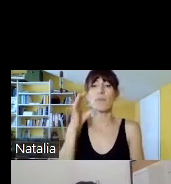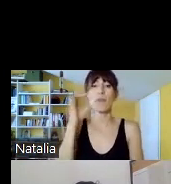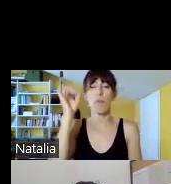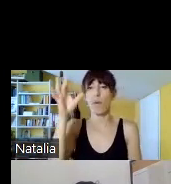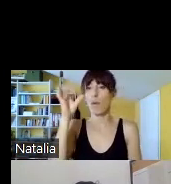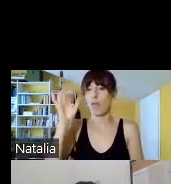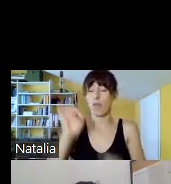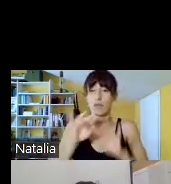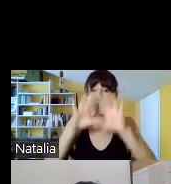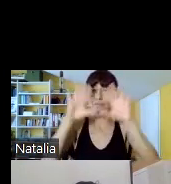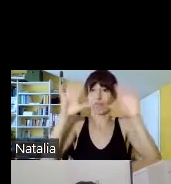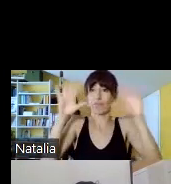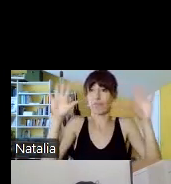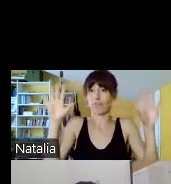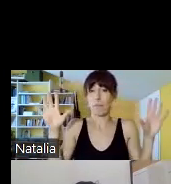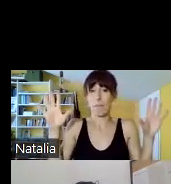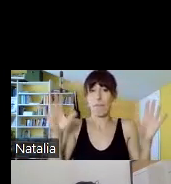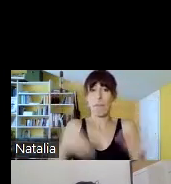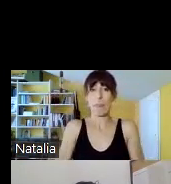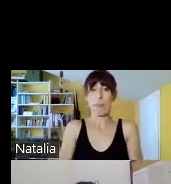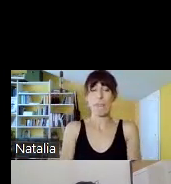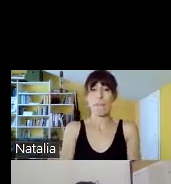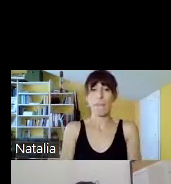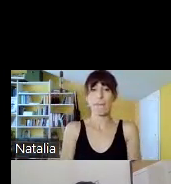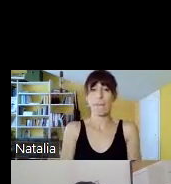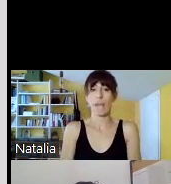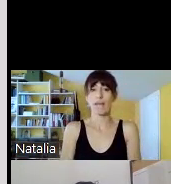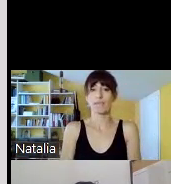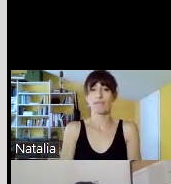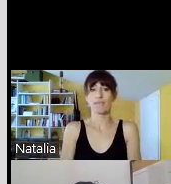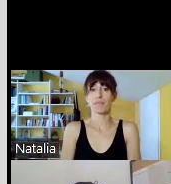por haber puesto este marco, ¿no? Que